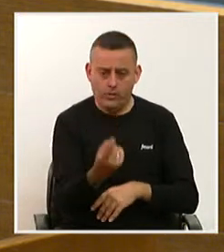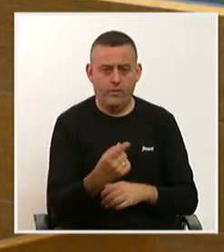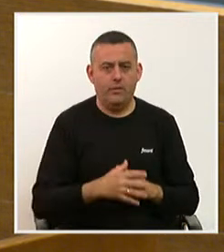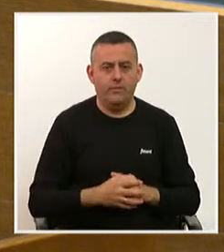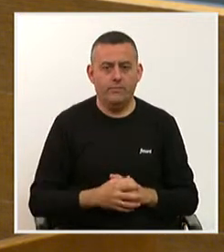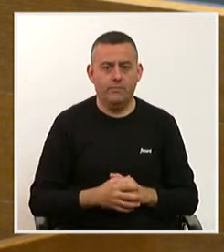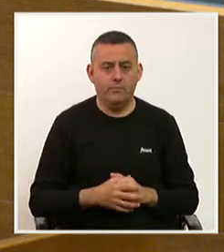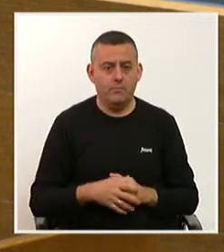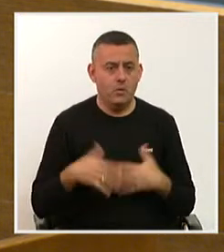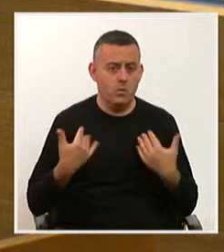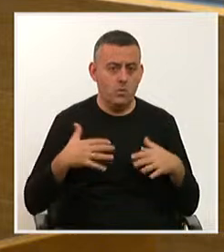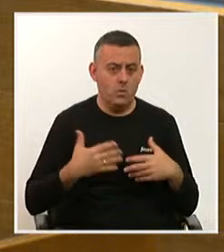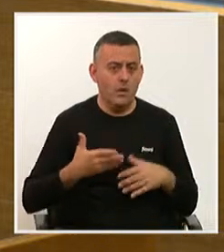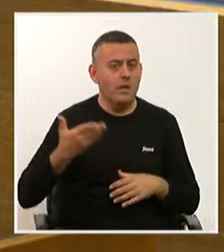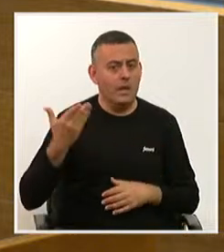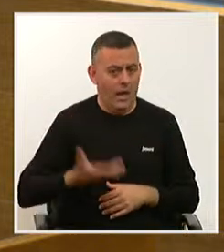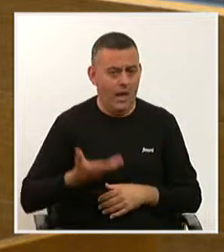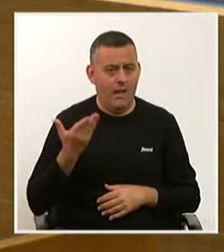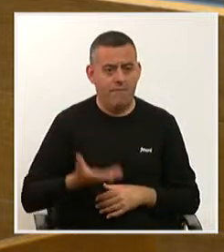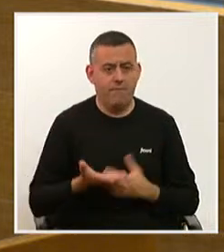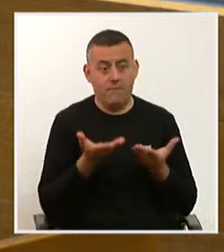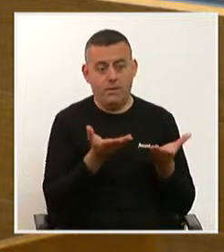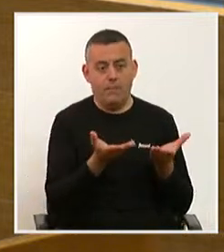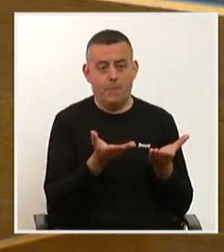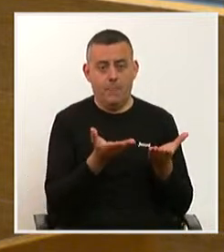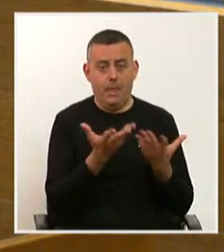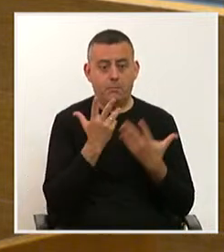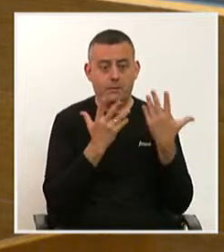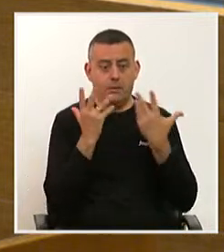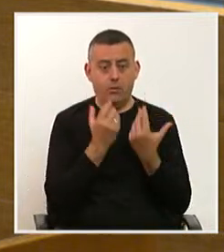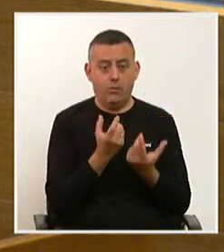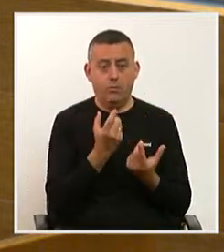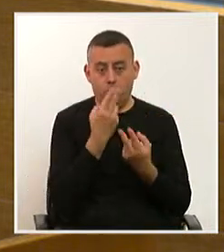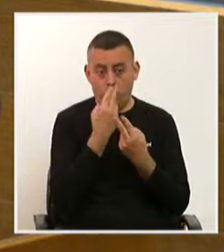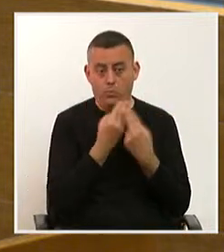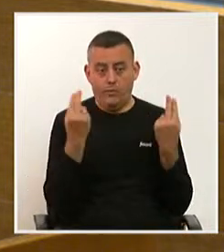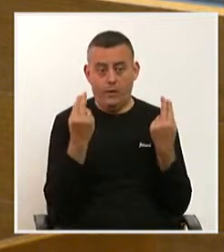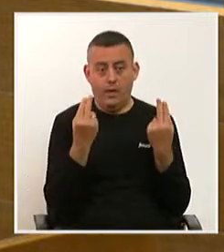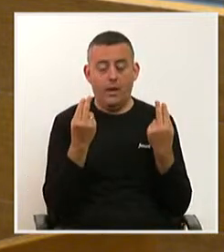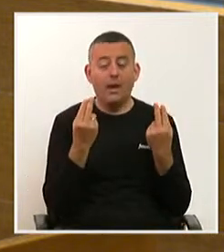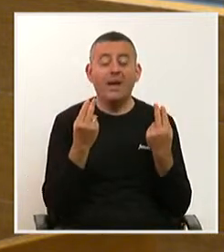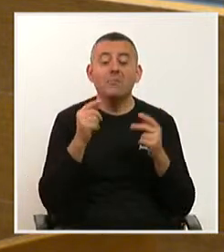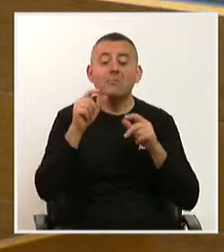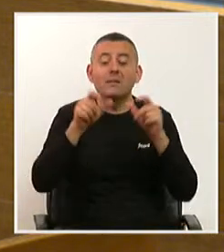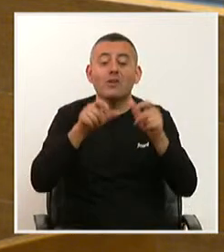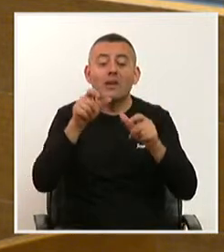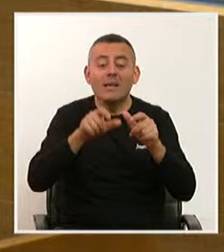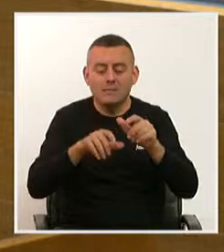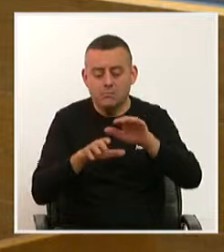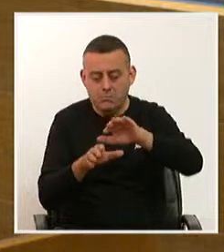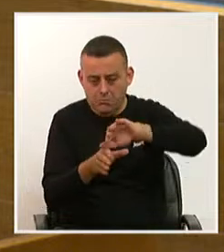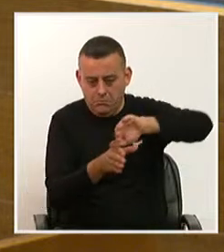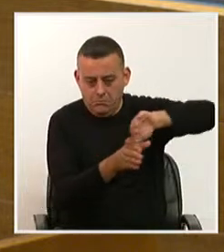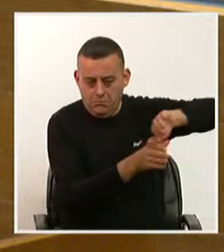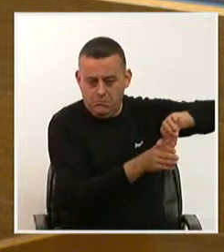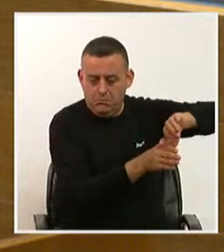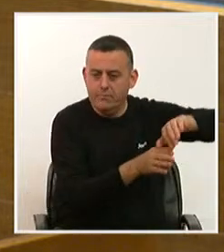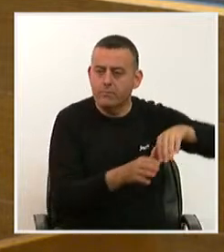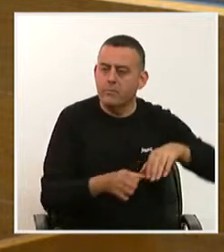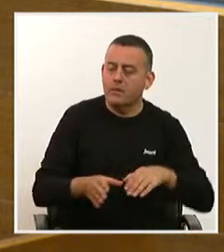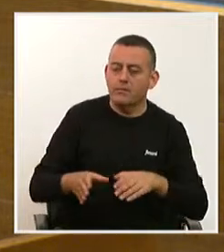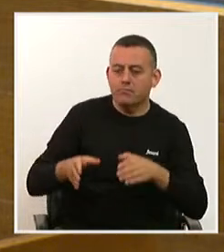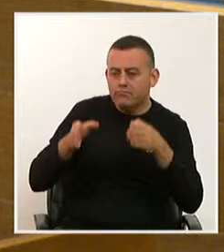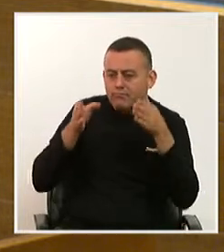porque asumir que como administración pública te olvidas del interés de la ciudadanía para apostar tan claramente por la los